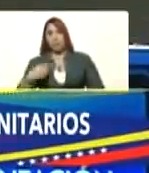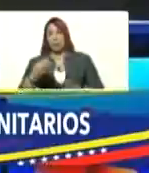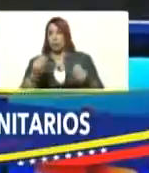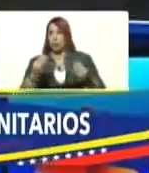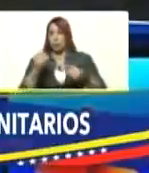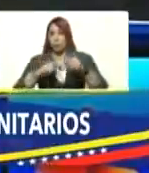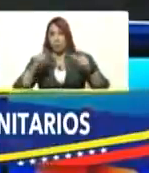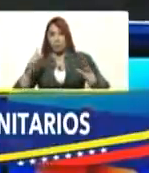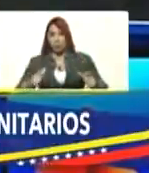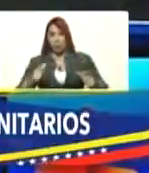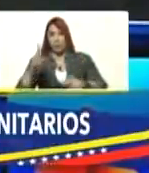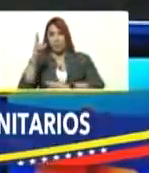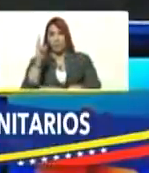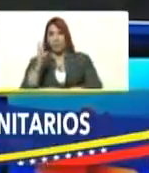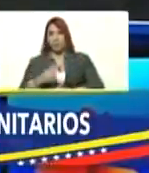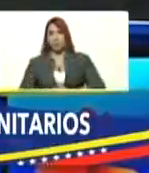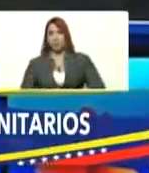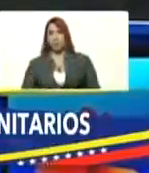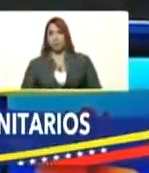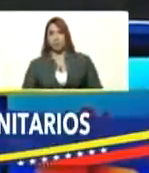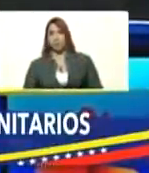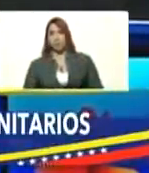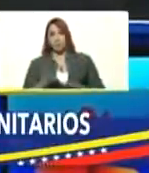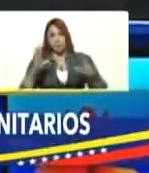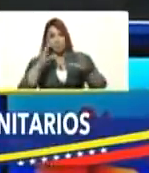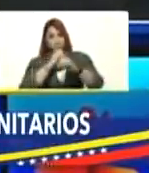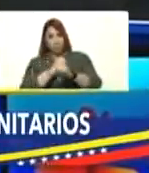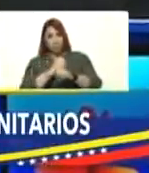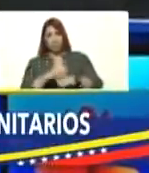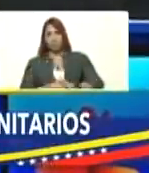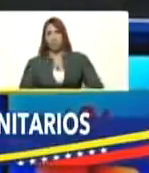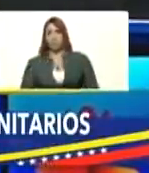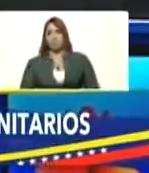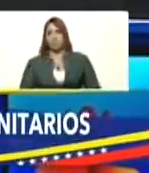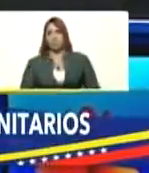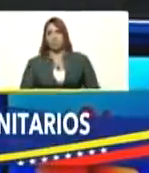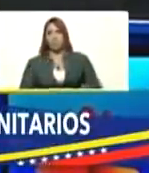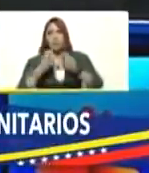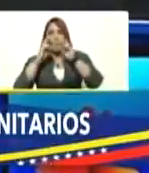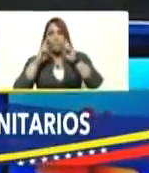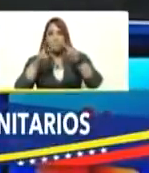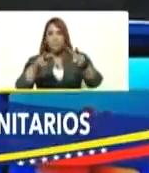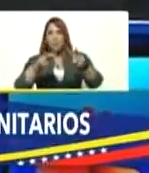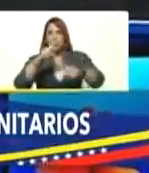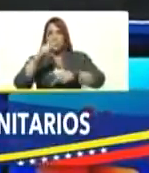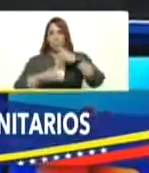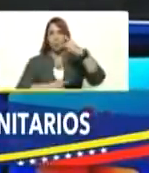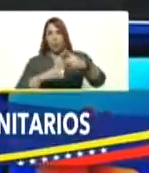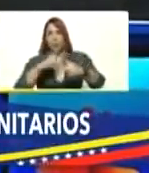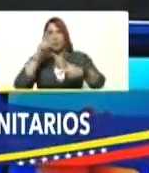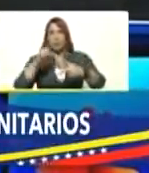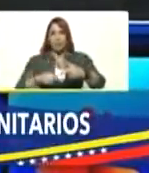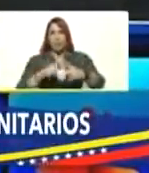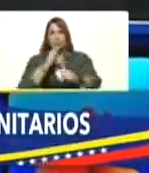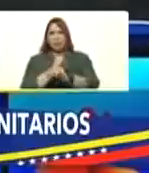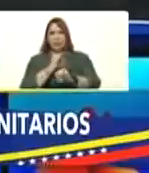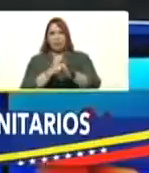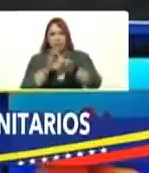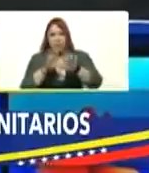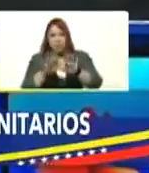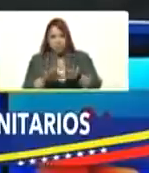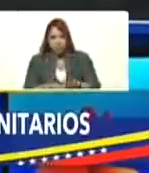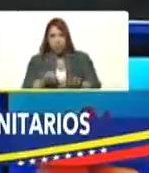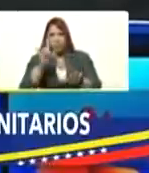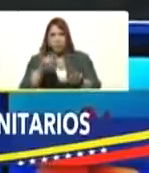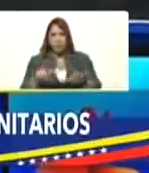ahorita el viernes, en la noche, viendo este programa a través de las redes sociales, a través